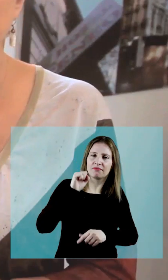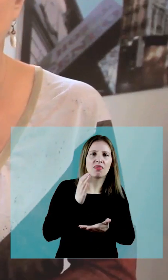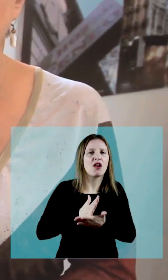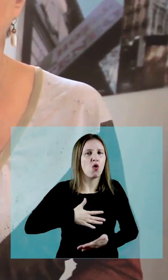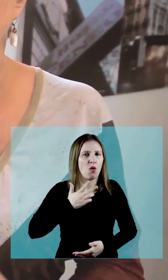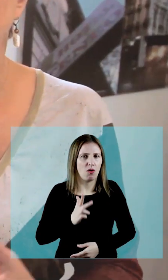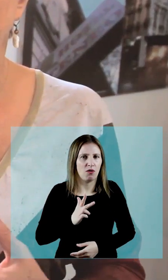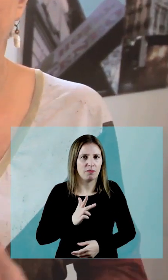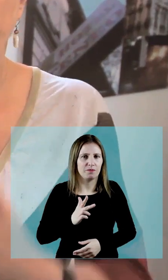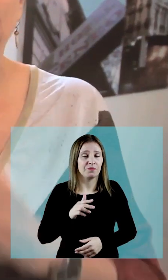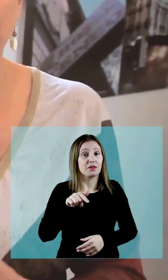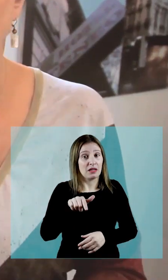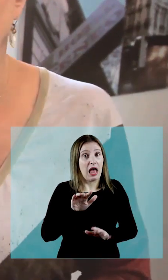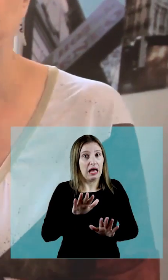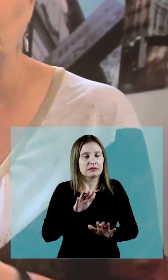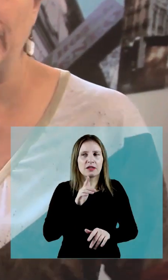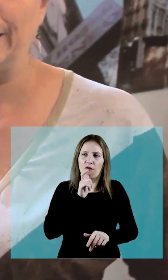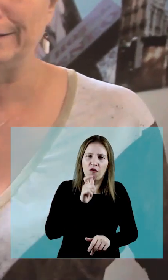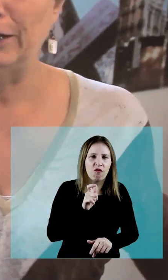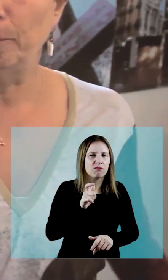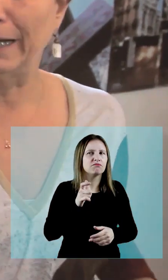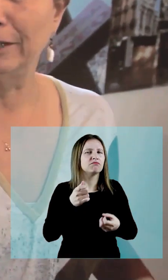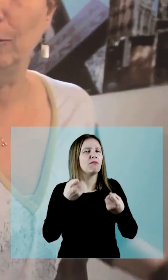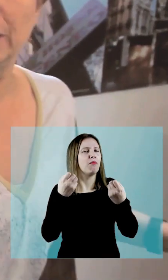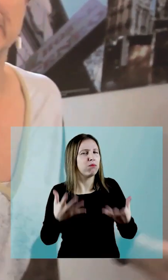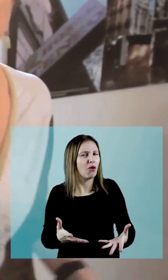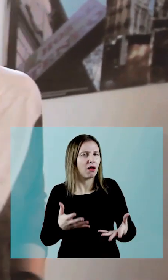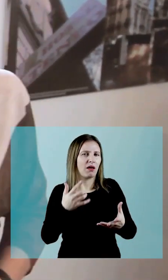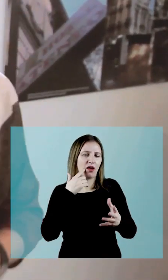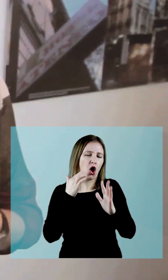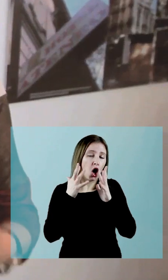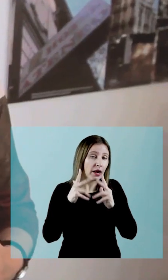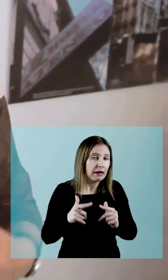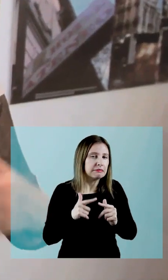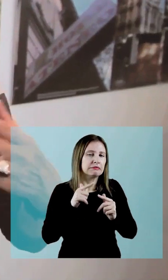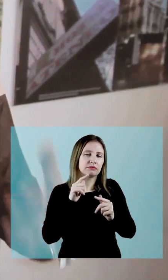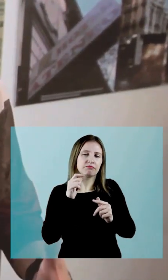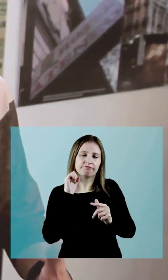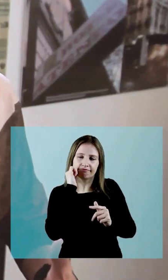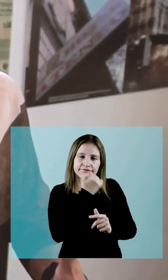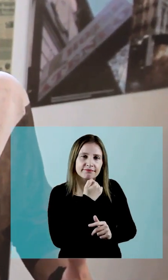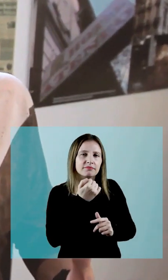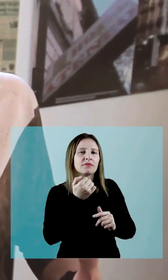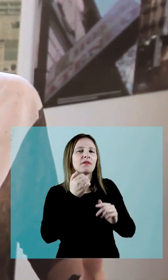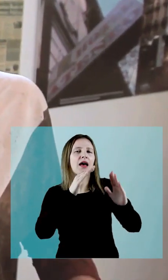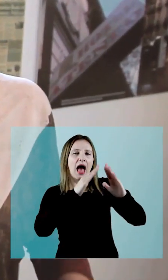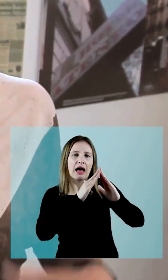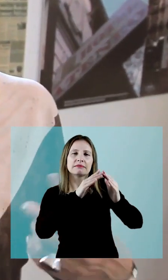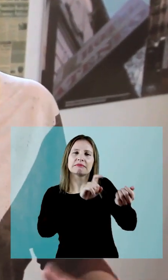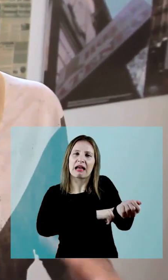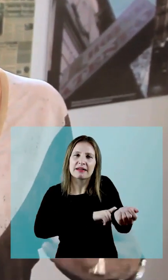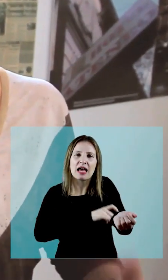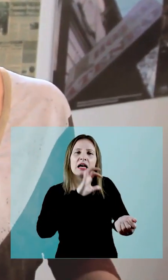razón quizá explique el porqué del operativo del Chalet Susi, mostrar que la subversión estaba